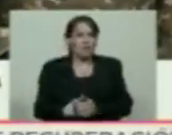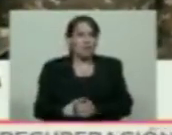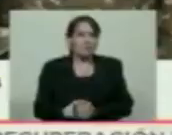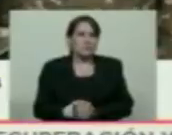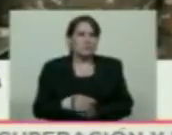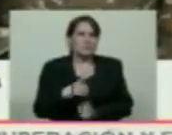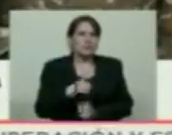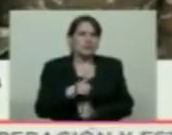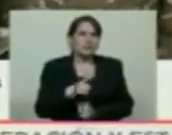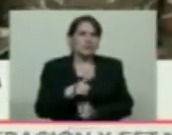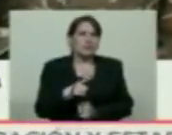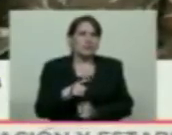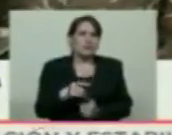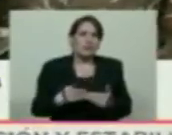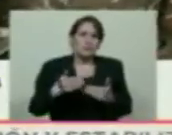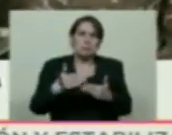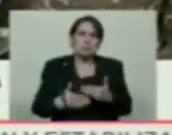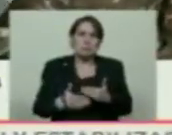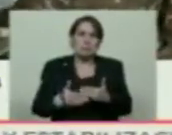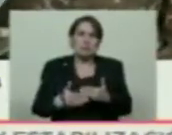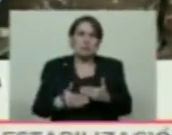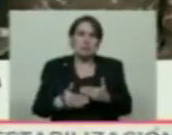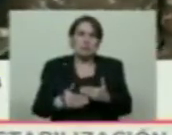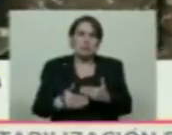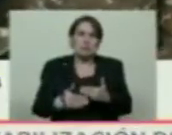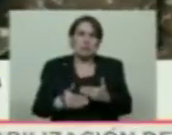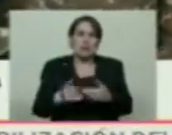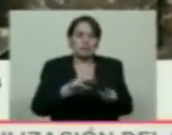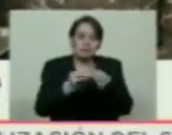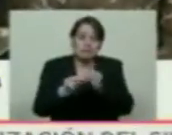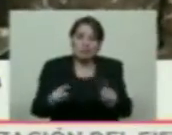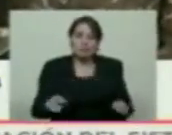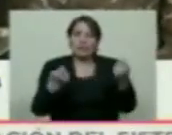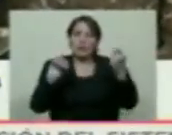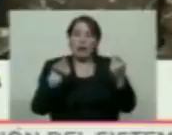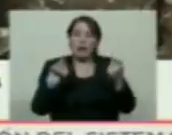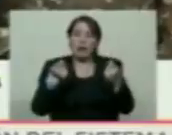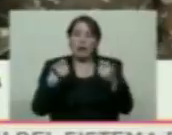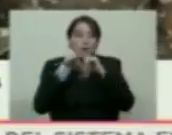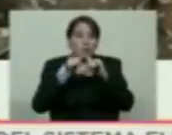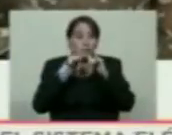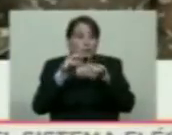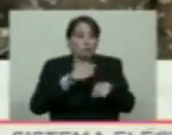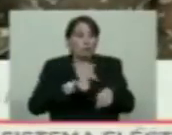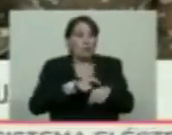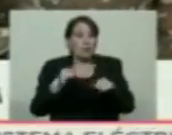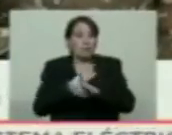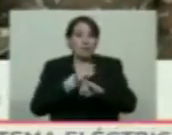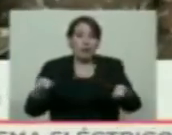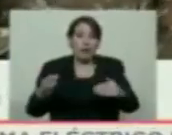de abril del 2019 tenemos para recuperar ese momento, que es el cierre del segundo